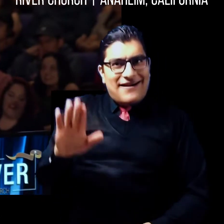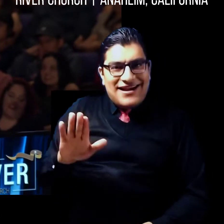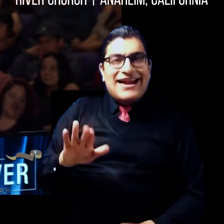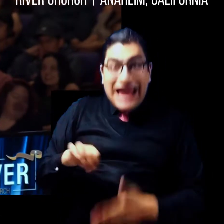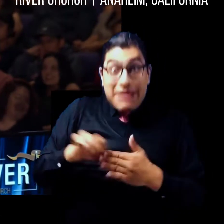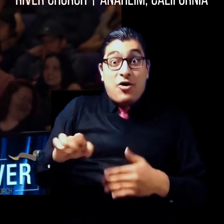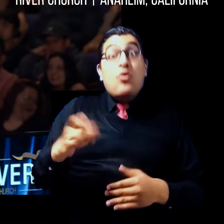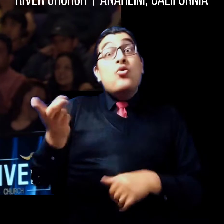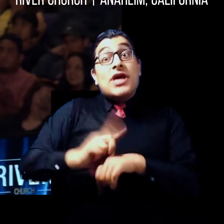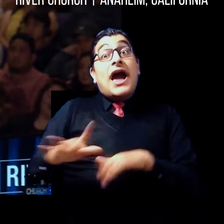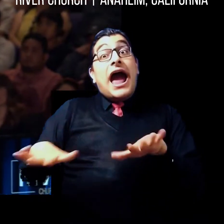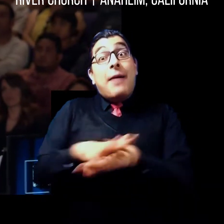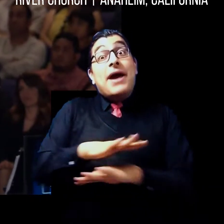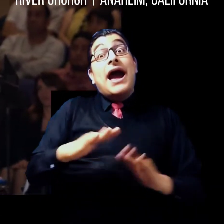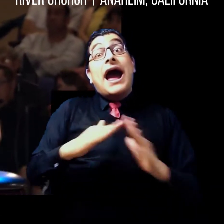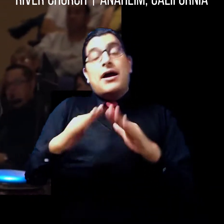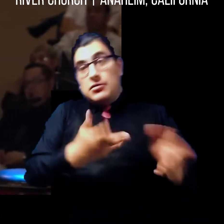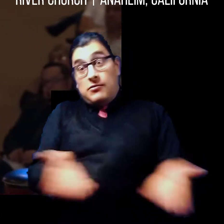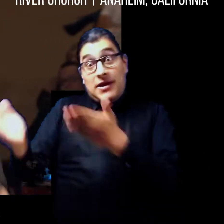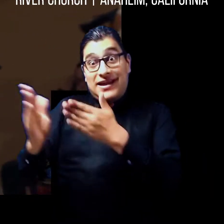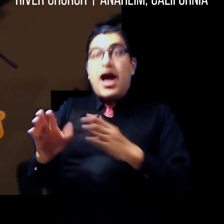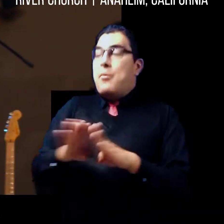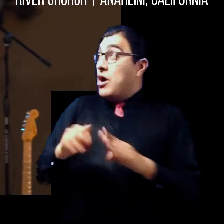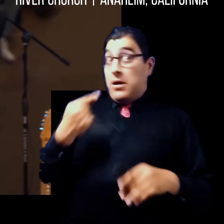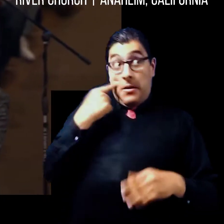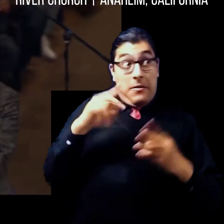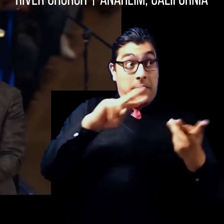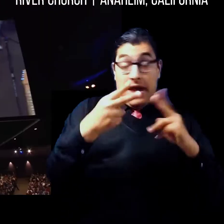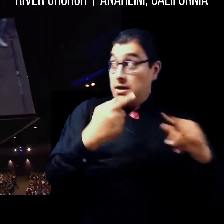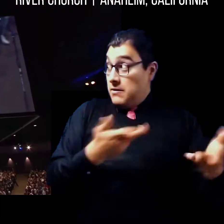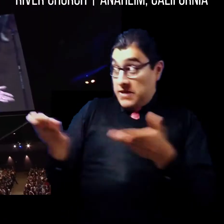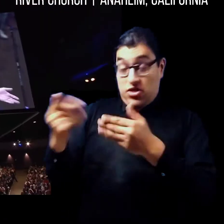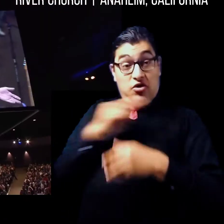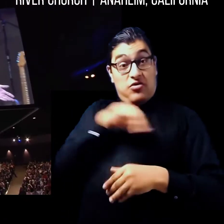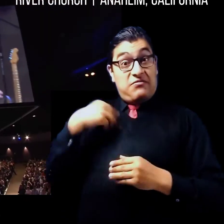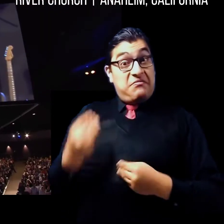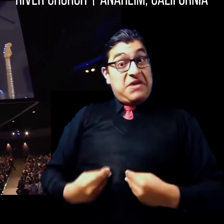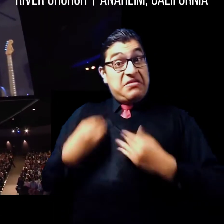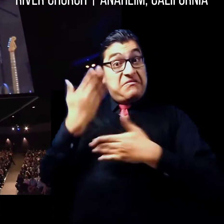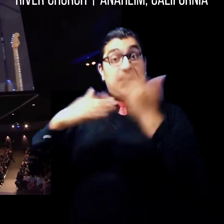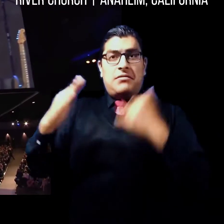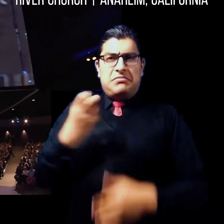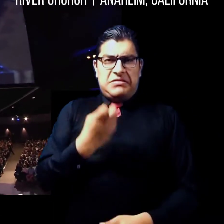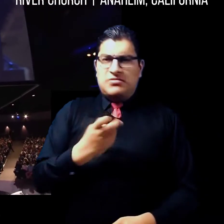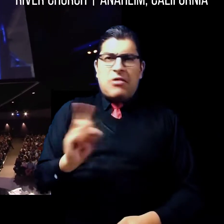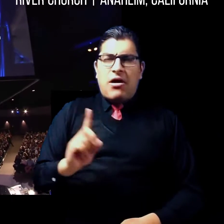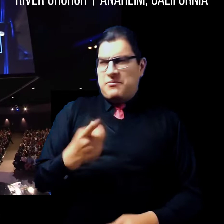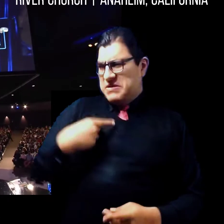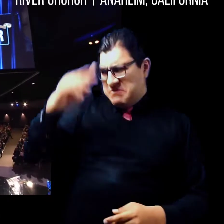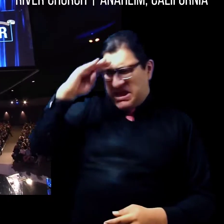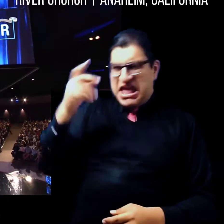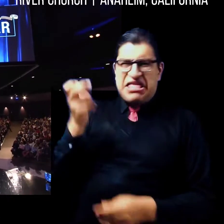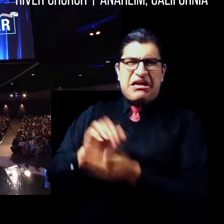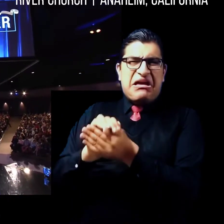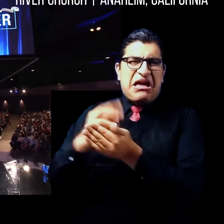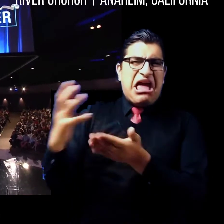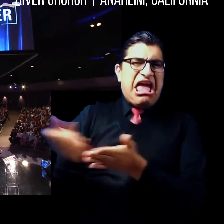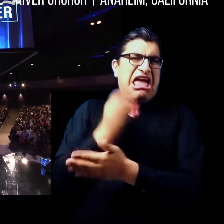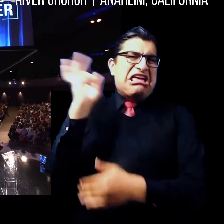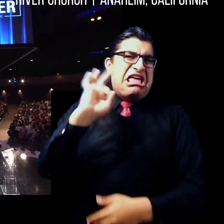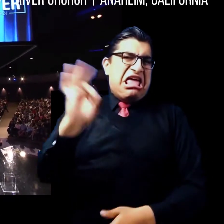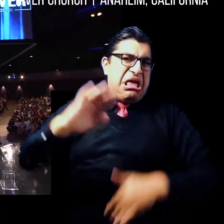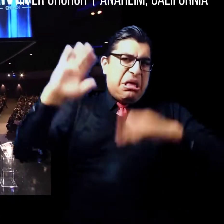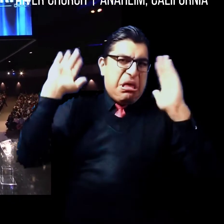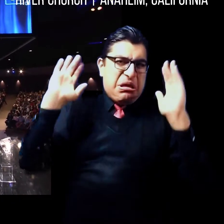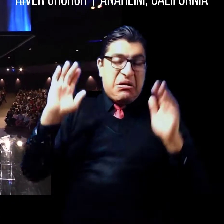Un día te mudas de casa y dices que los vecinos vean, que los inconversos vean que prosperamos. Y no, dirás, se ganó la lotería. No es